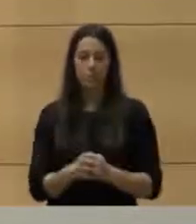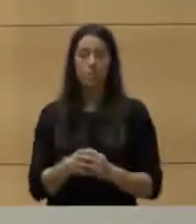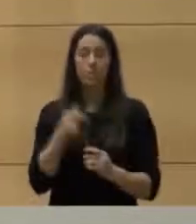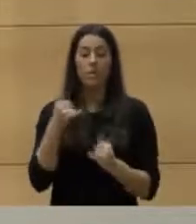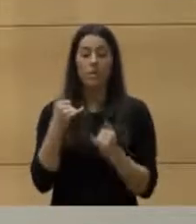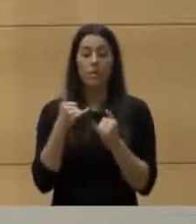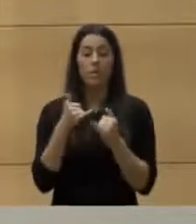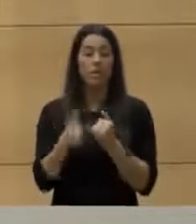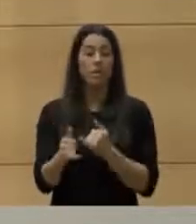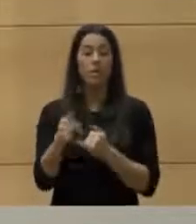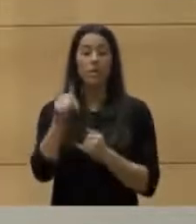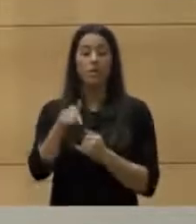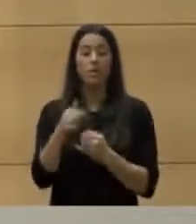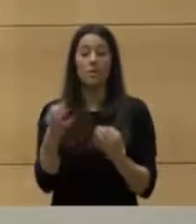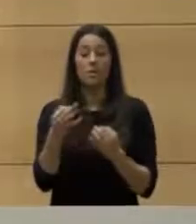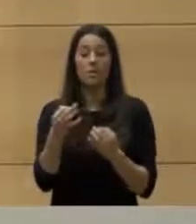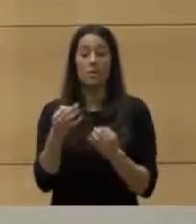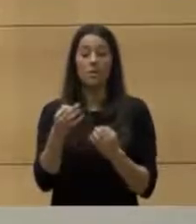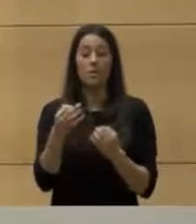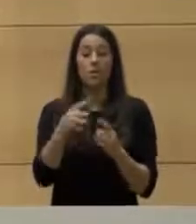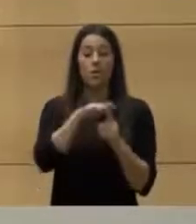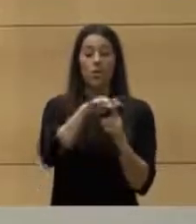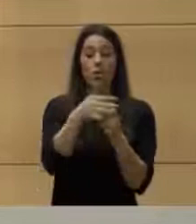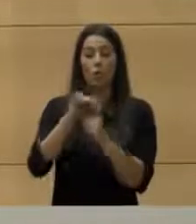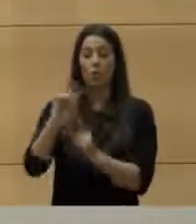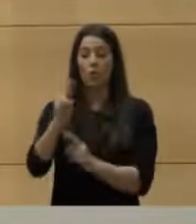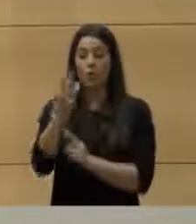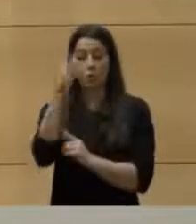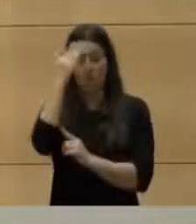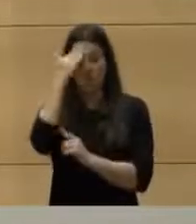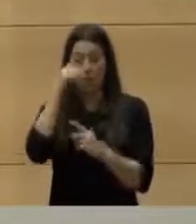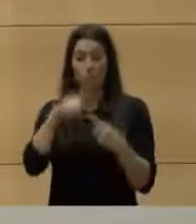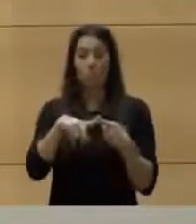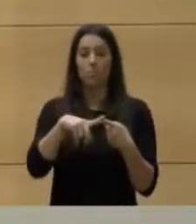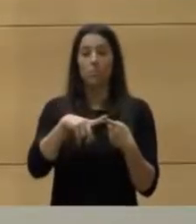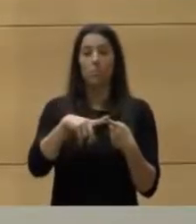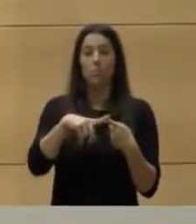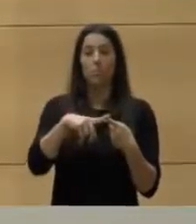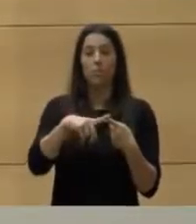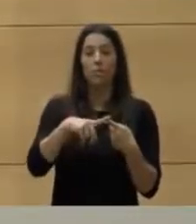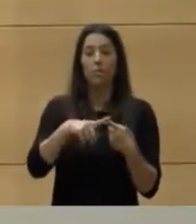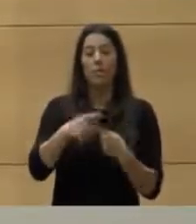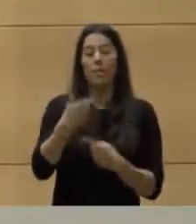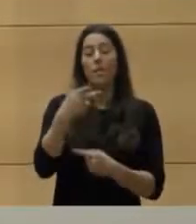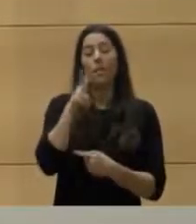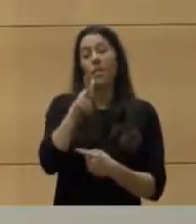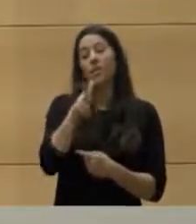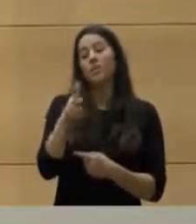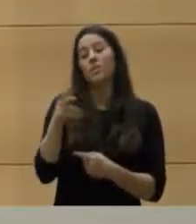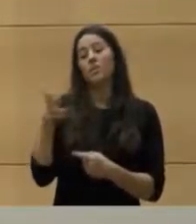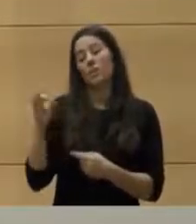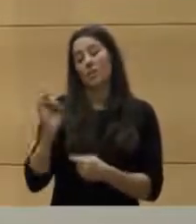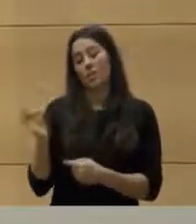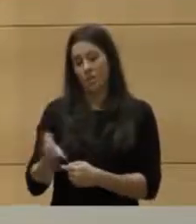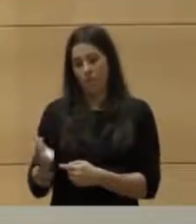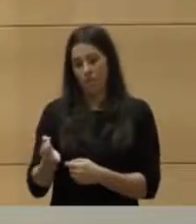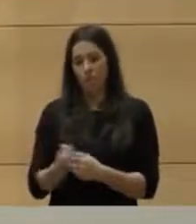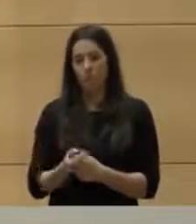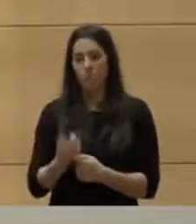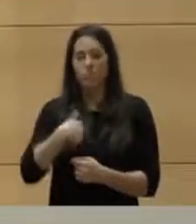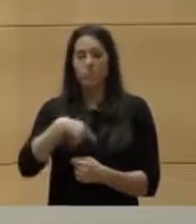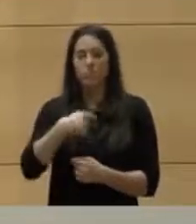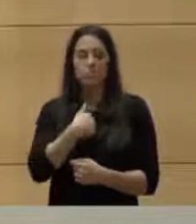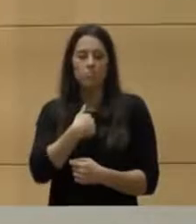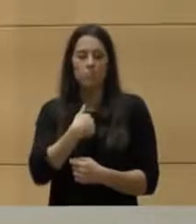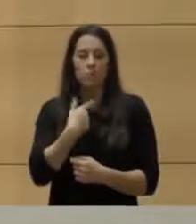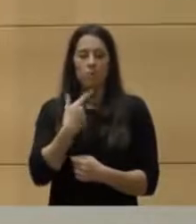surjan en principio dos conceptos importantes, los derechos y los deberes. Yo no entiendo una sociedad